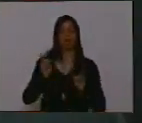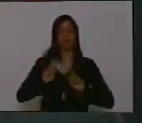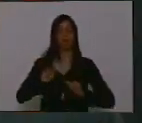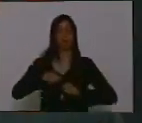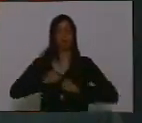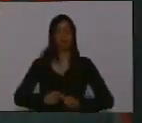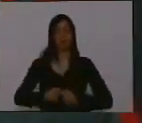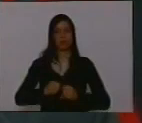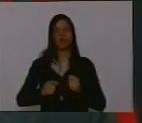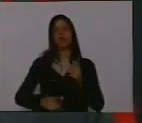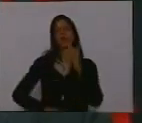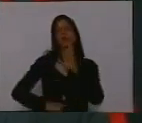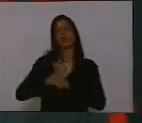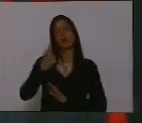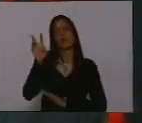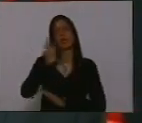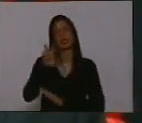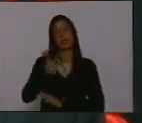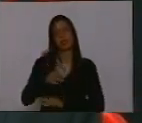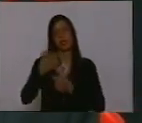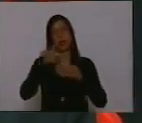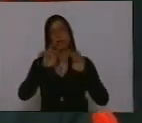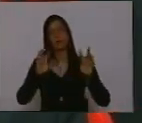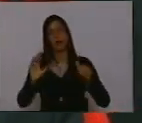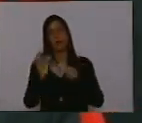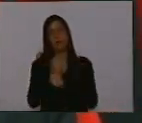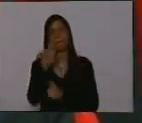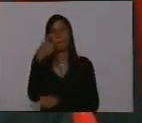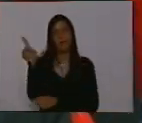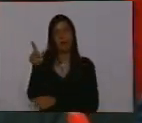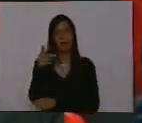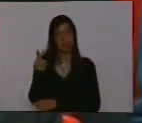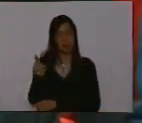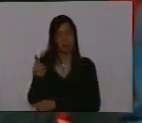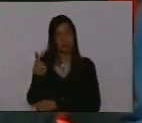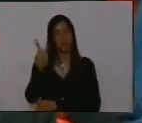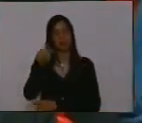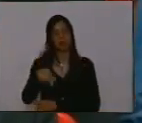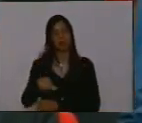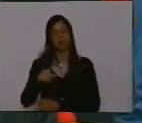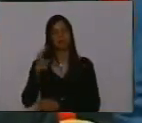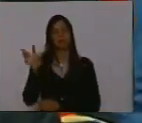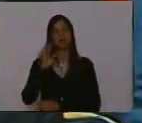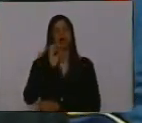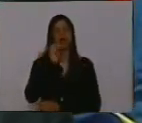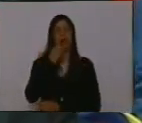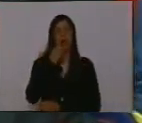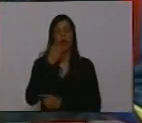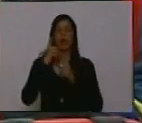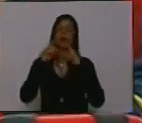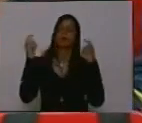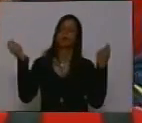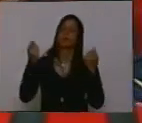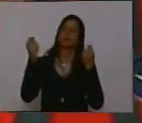construyendo, construyendo patria, construyendo país, pero sobre todo que le envía aquí un mensaje a nuestro presidente